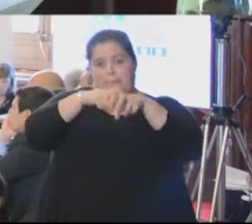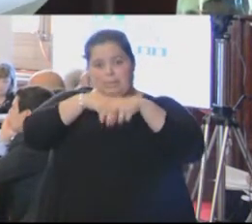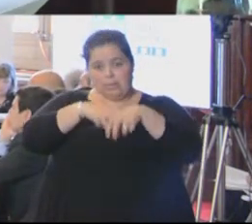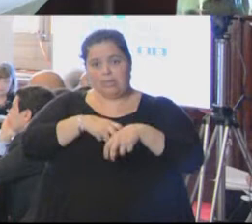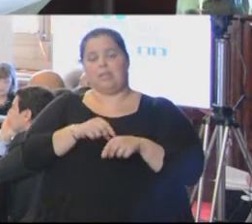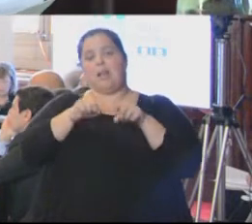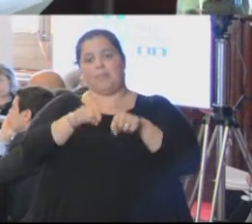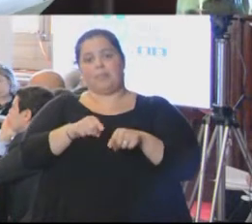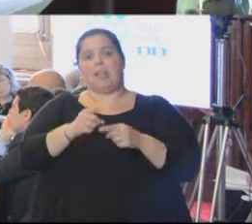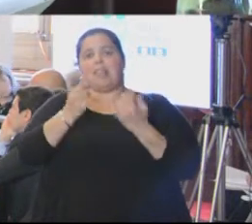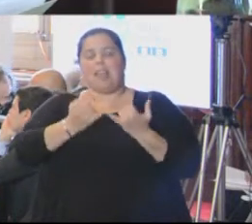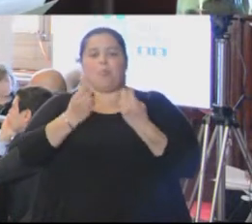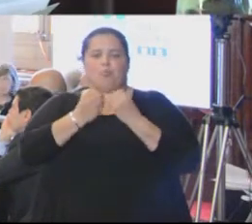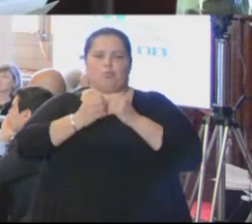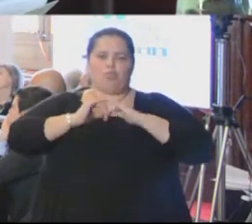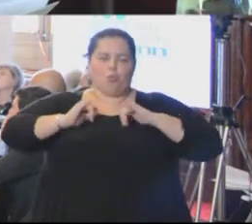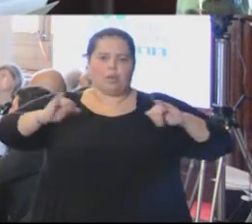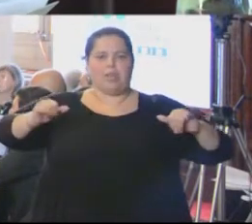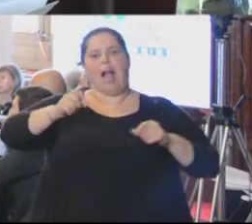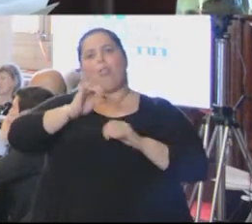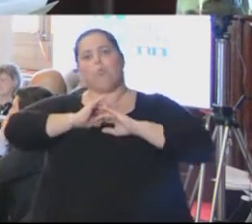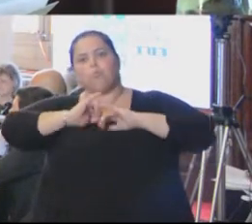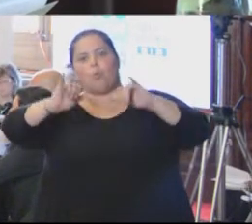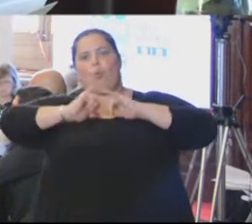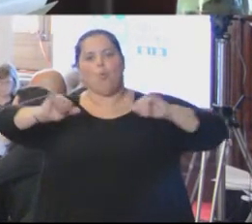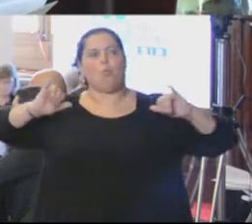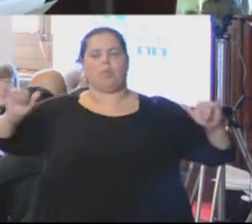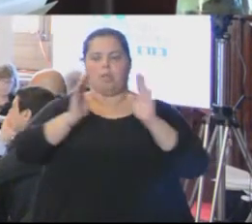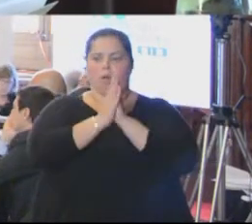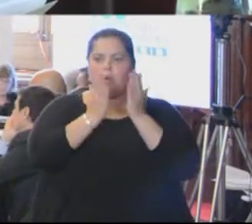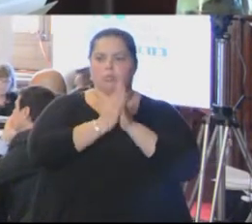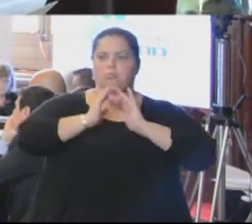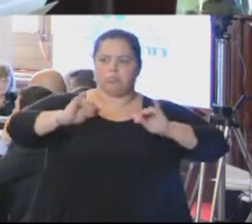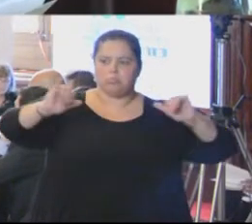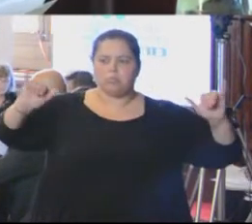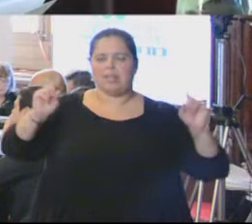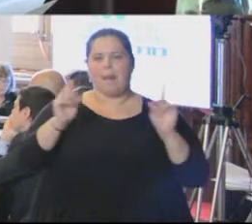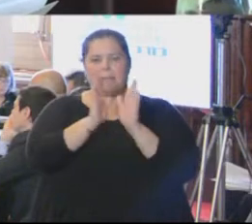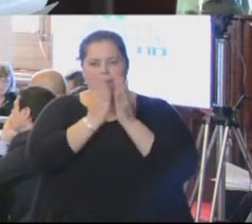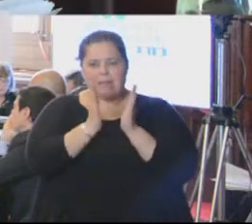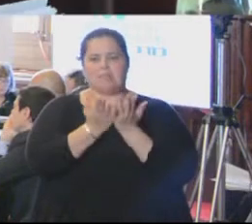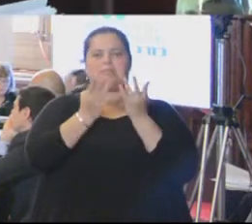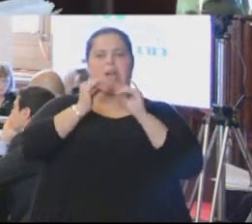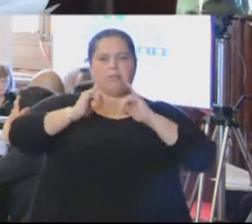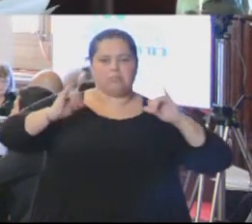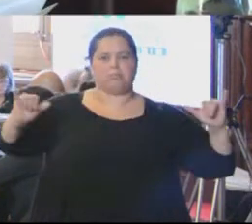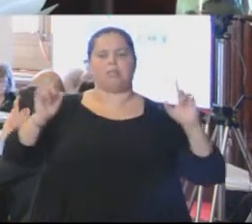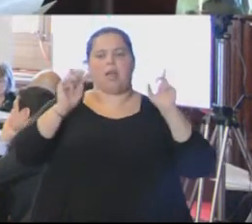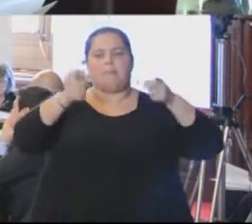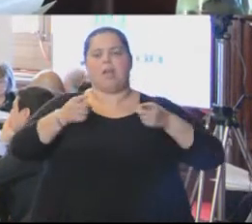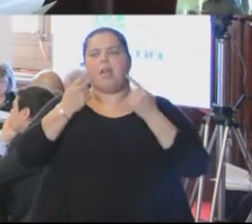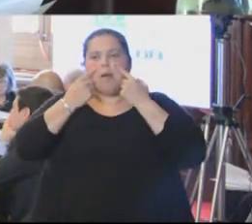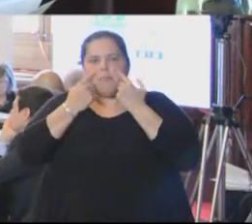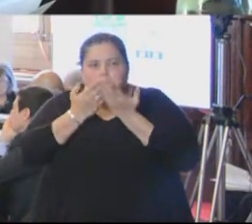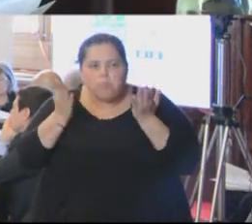de comunicados públicos, notas de prensa e informes de observatorios, que nos permite evidenciar el incremento de las agresiones